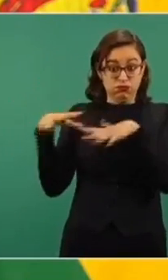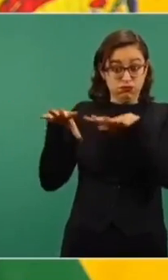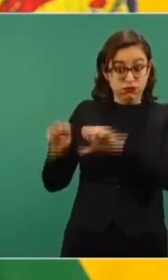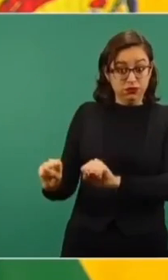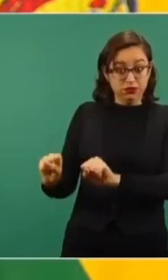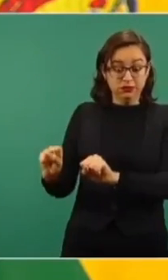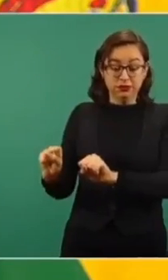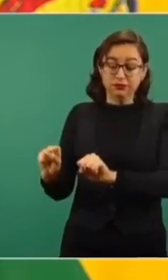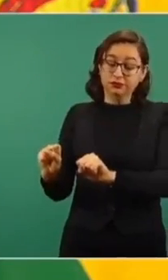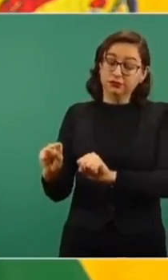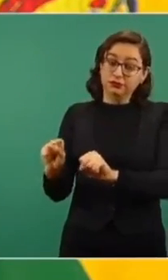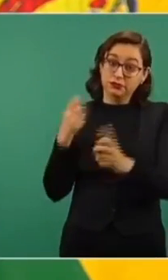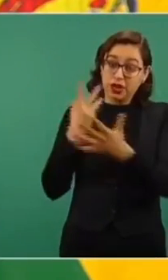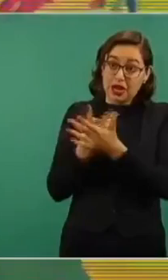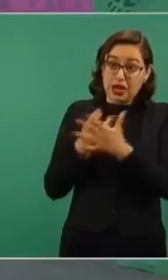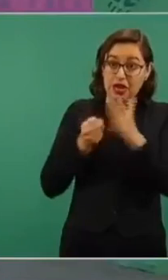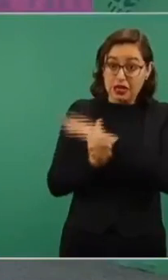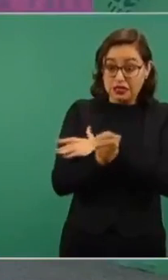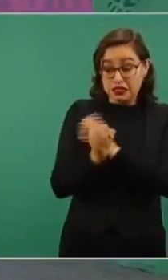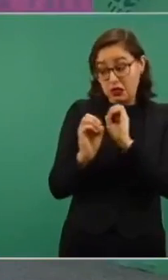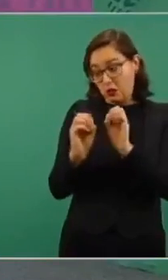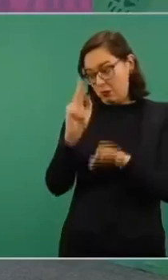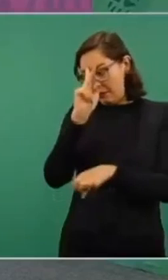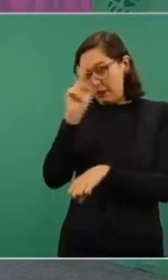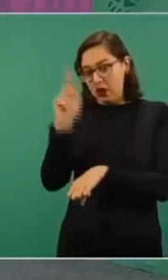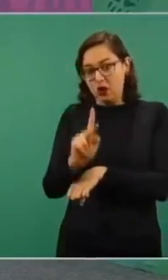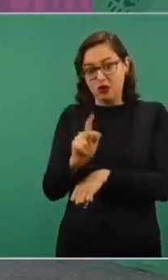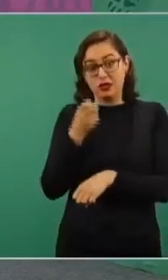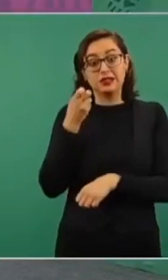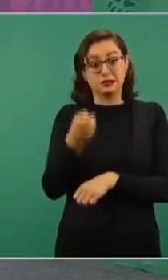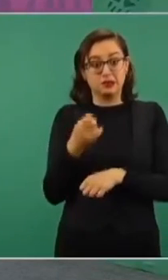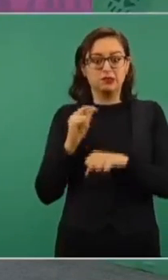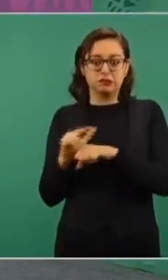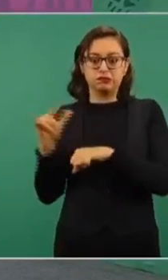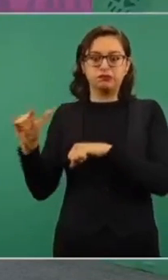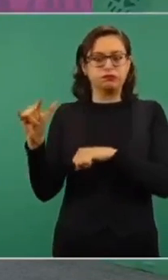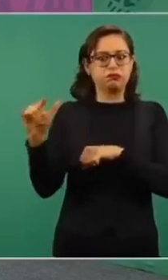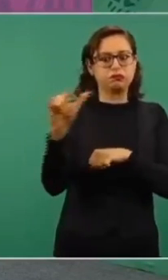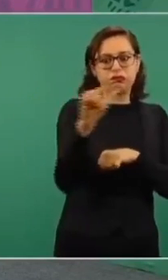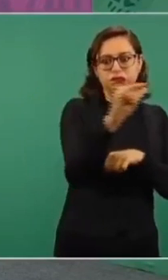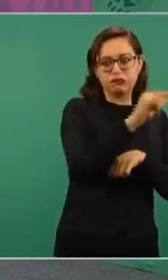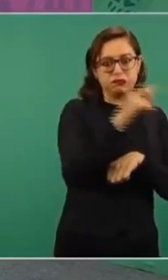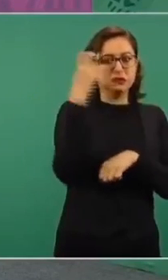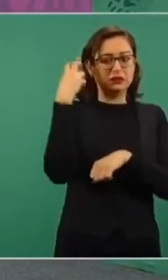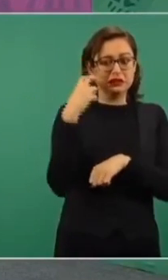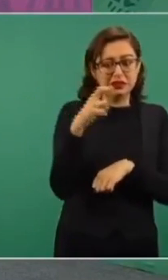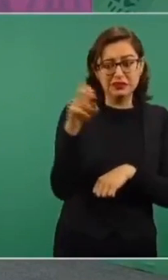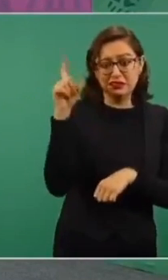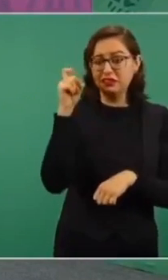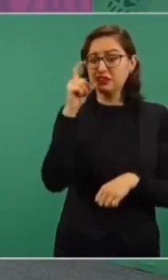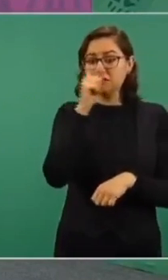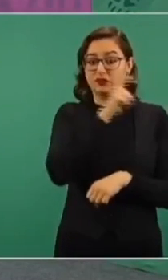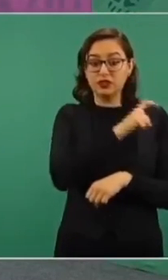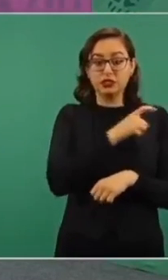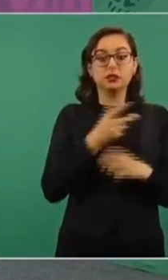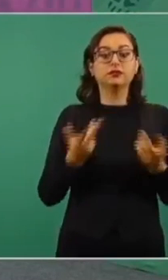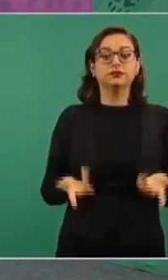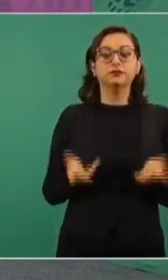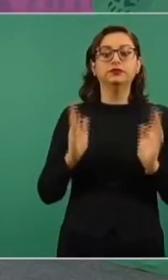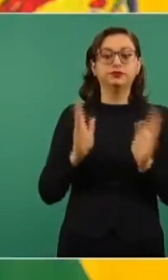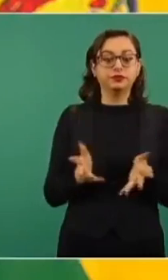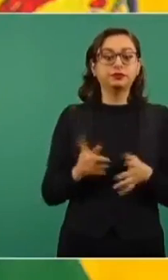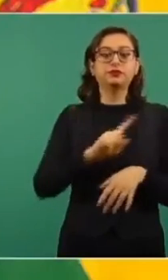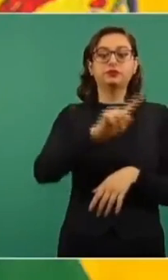todavía. Entonces, ese fue el periplo al que hace referencia el señor presidente, y ya posteriormente Ecuador ya no tuvimos